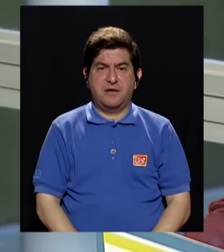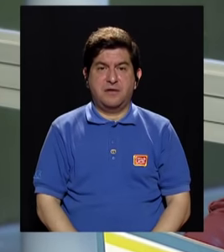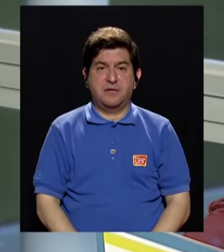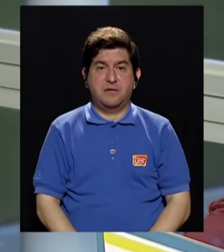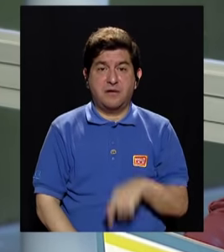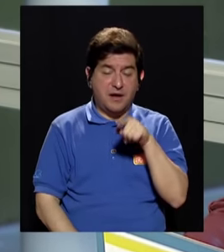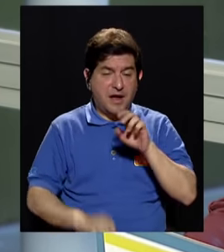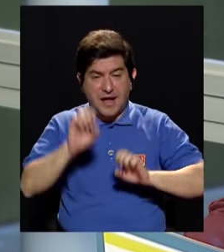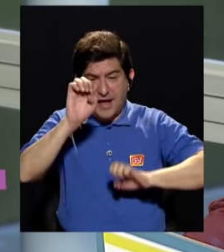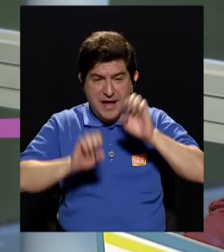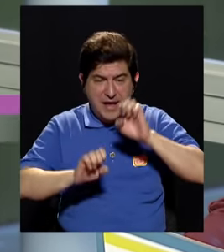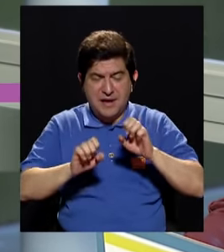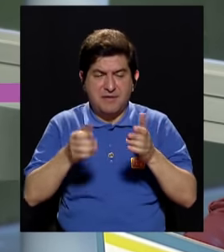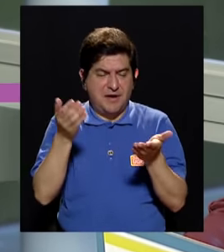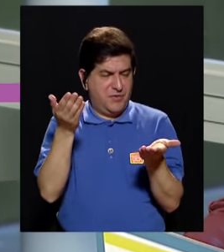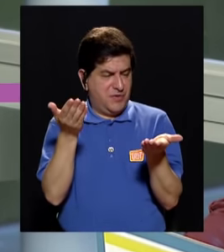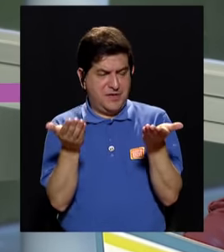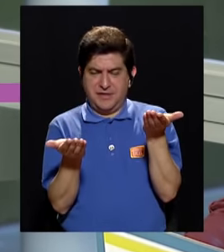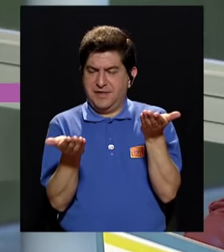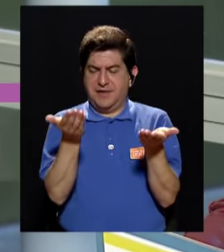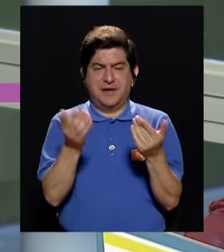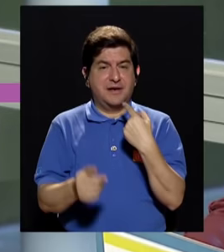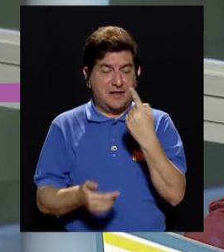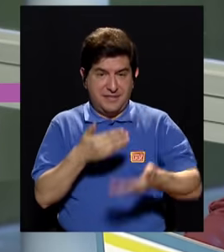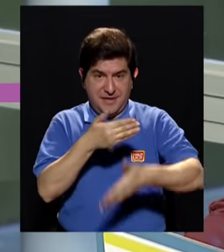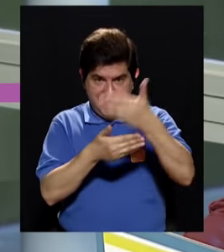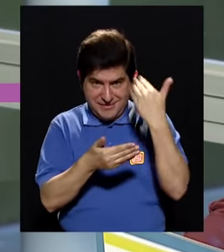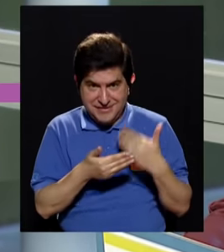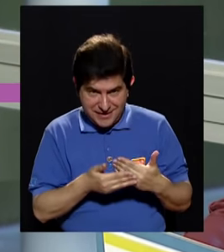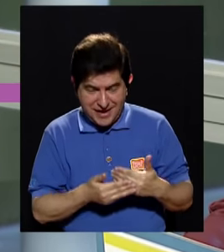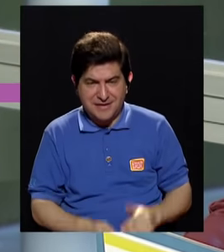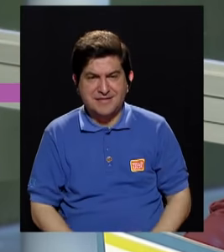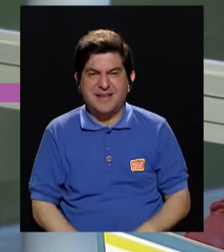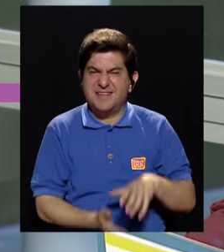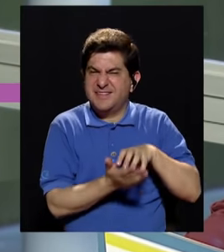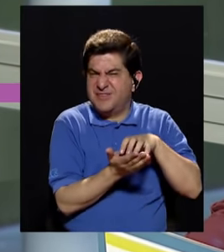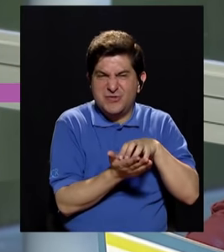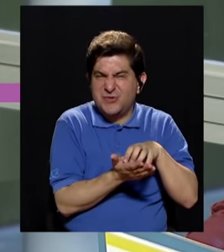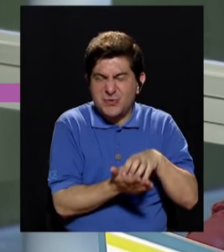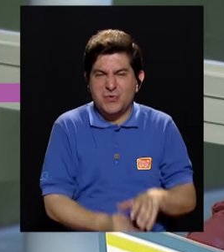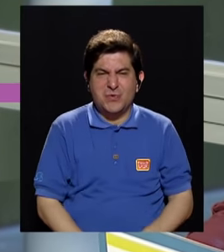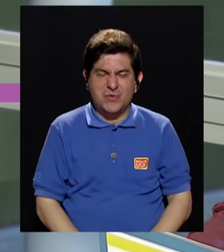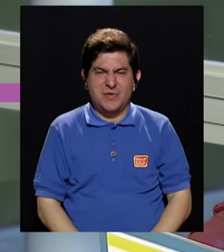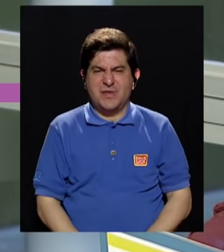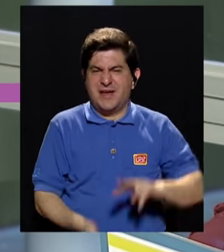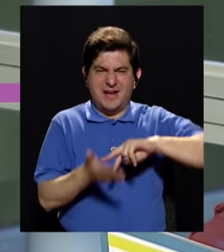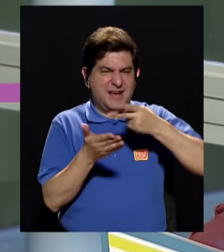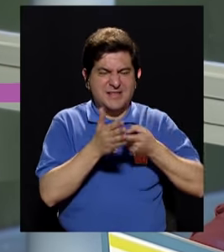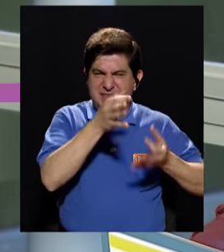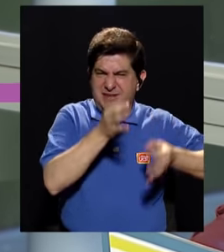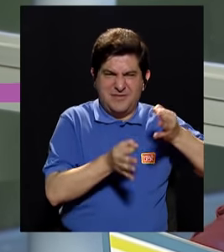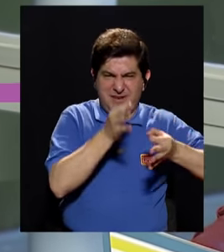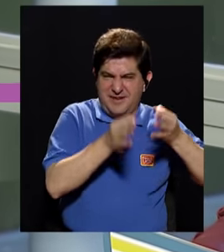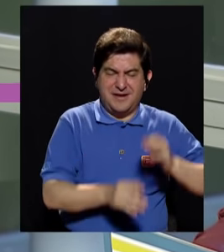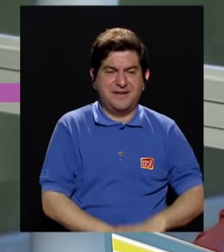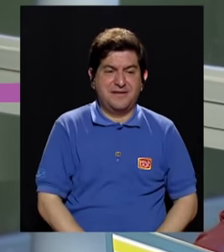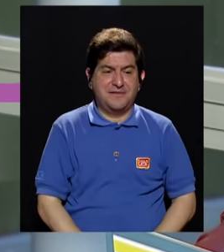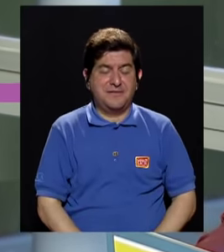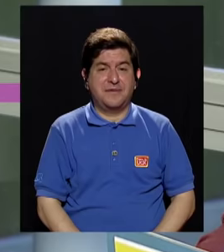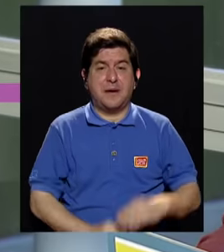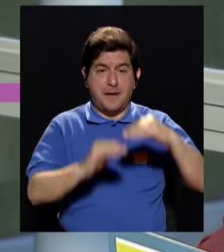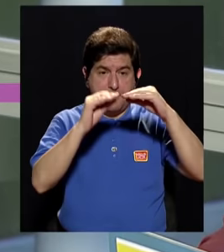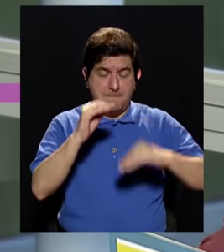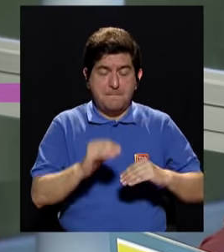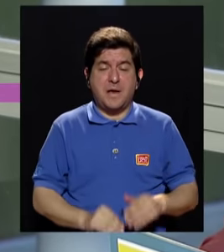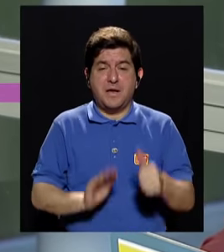si lo valoramos en una balanza verdad lo que hablaban al principio ustedes de la gran duda de la forense que es en realidad se hacen